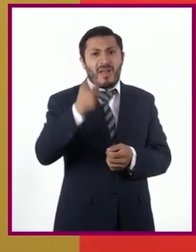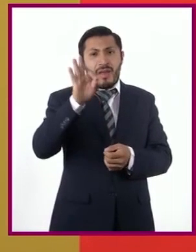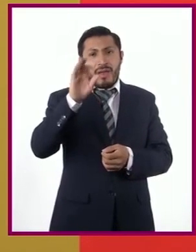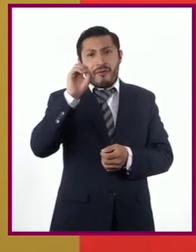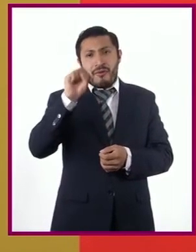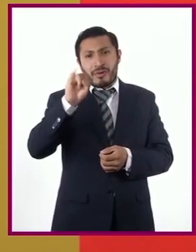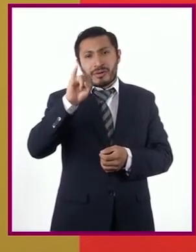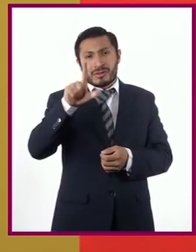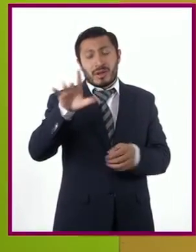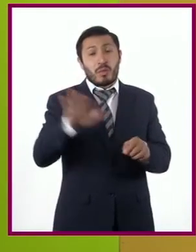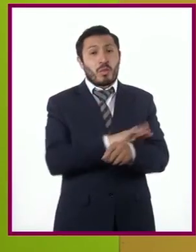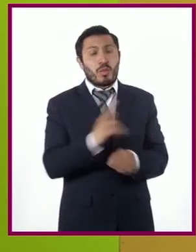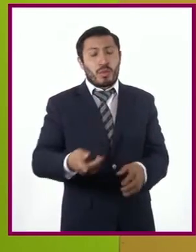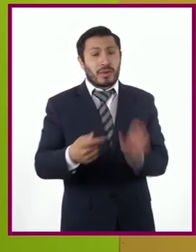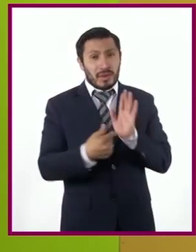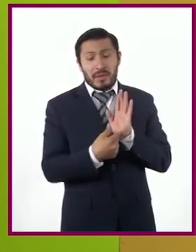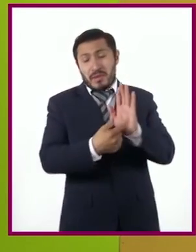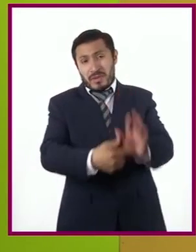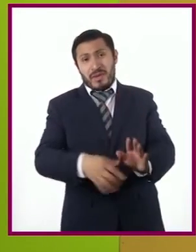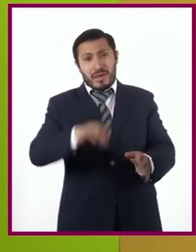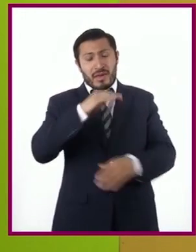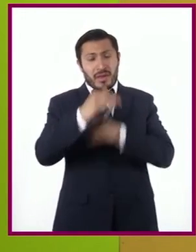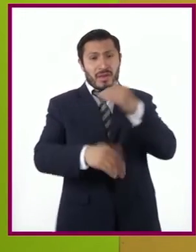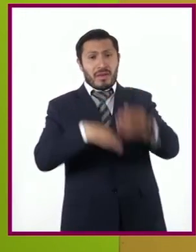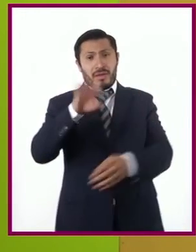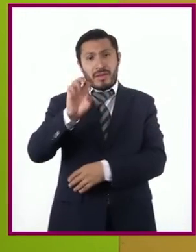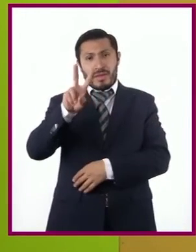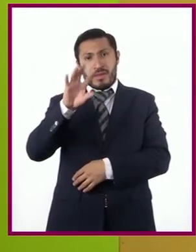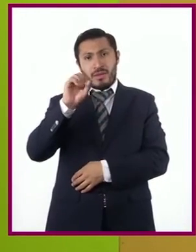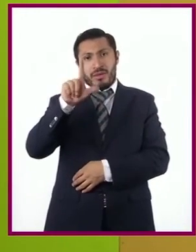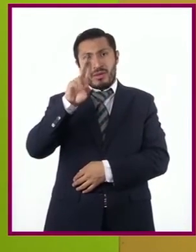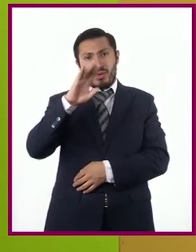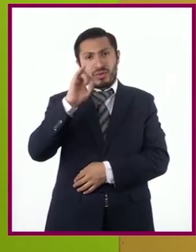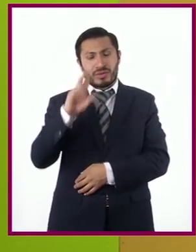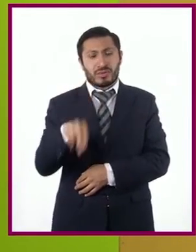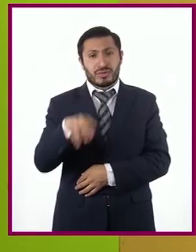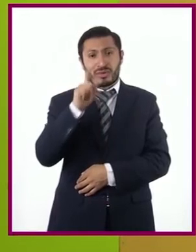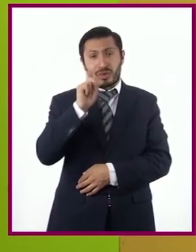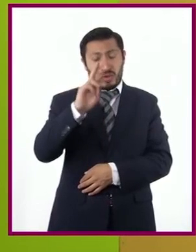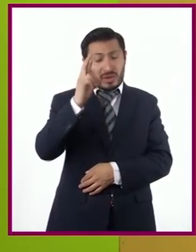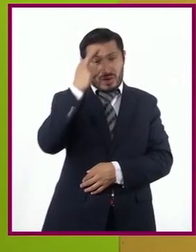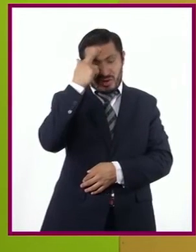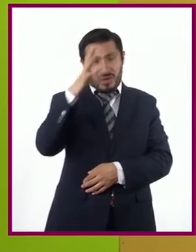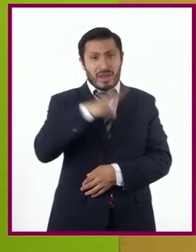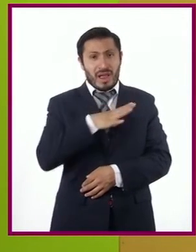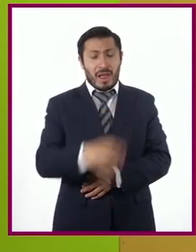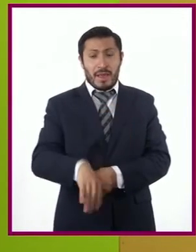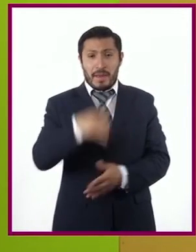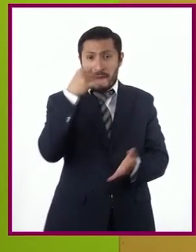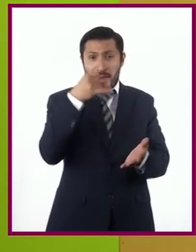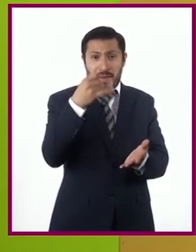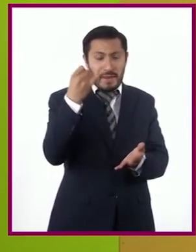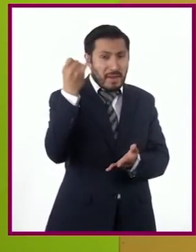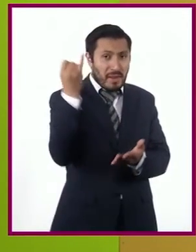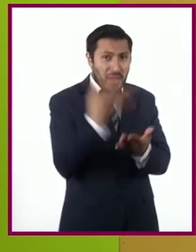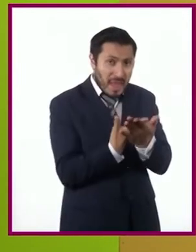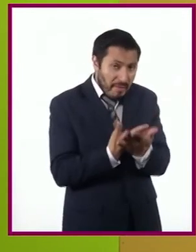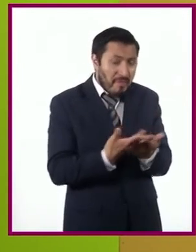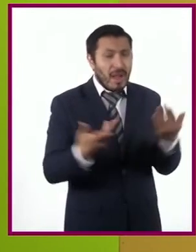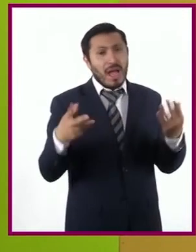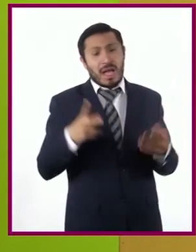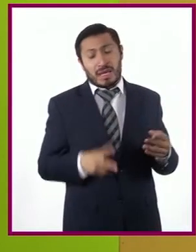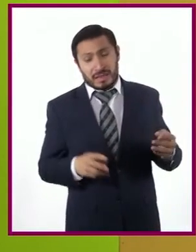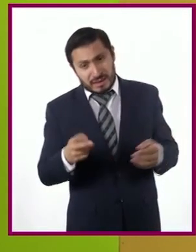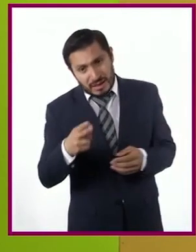de la evolución. Recuerden que una infografía debe usar principalmente imágenes, así que pueden usar recortes o